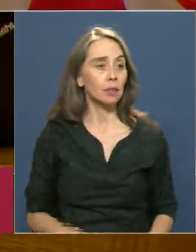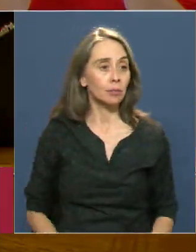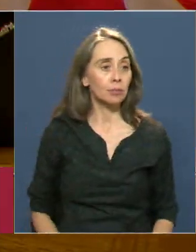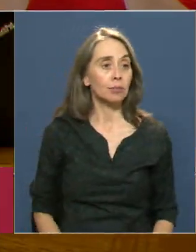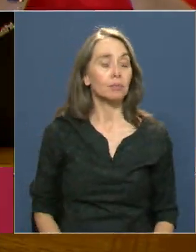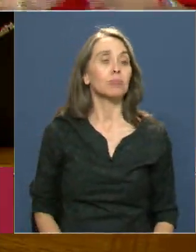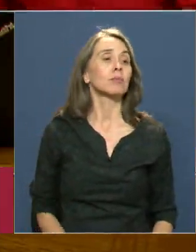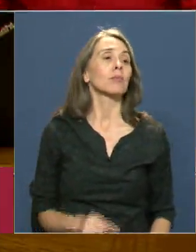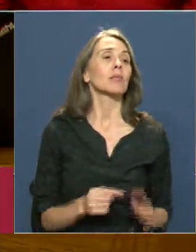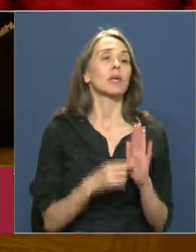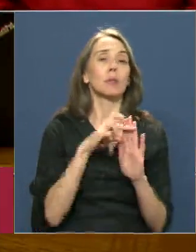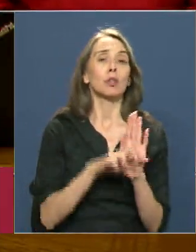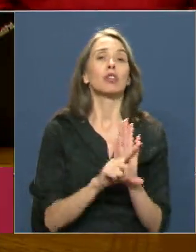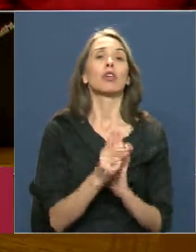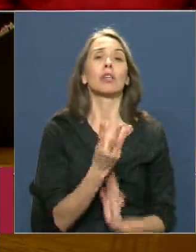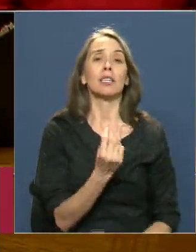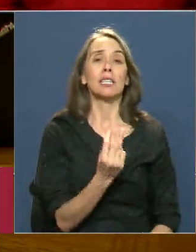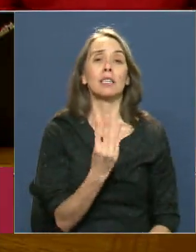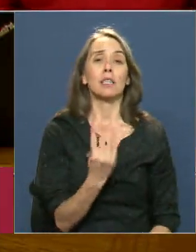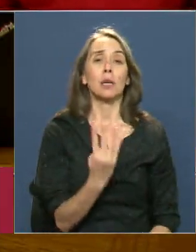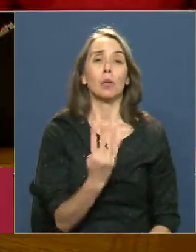El 13.343.7.